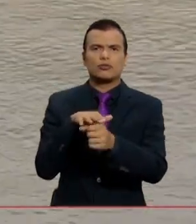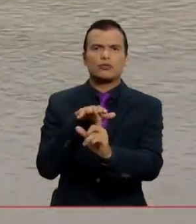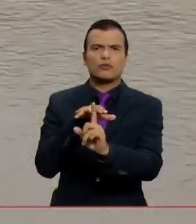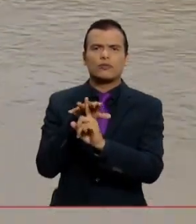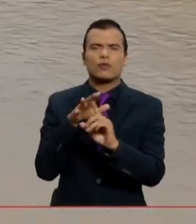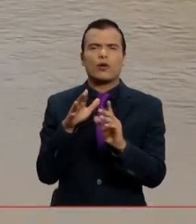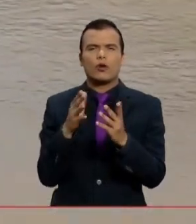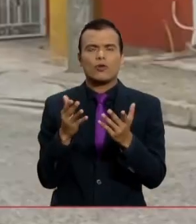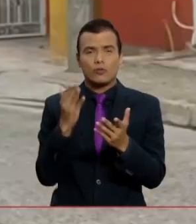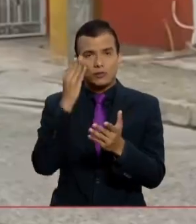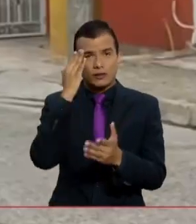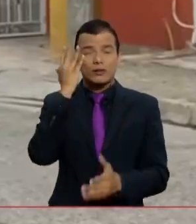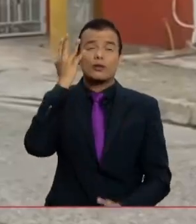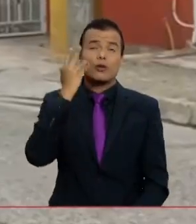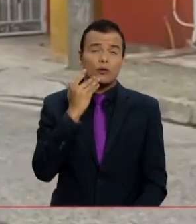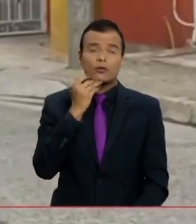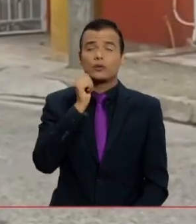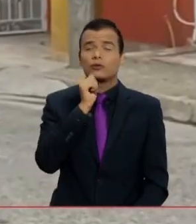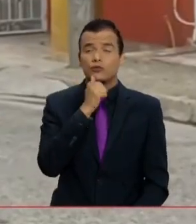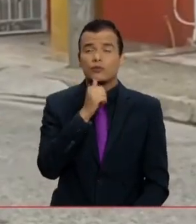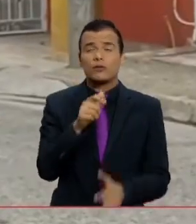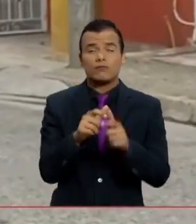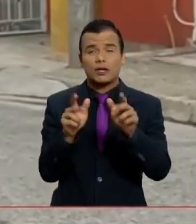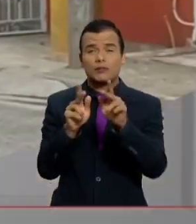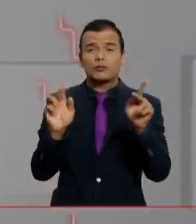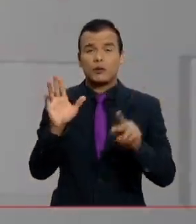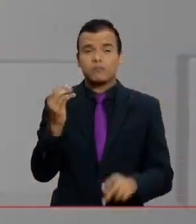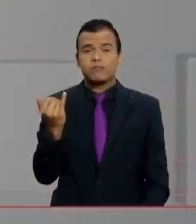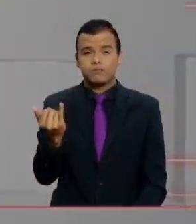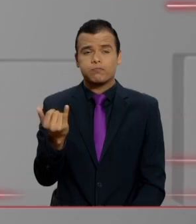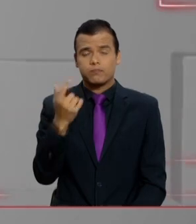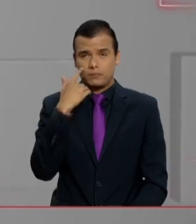humanitaria que a diario prácticamente están viviendo estos habitantes.